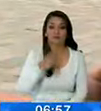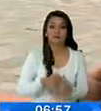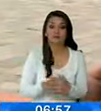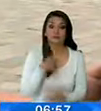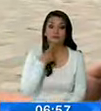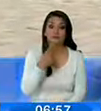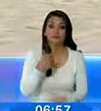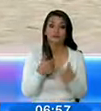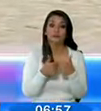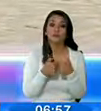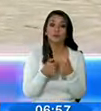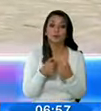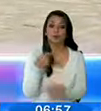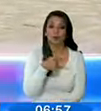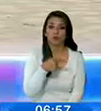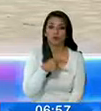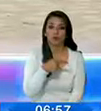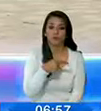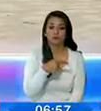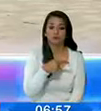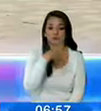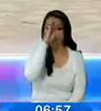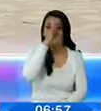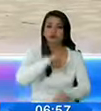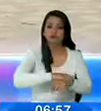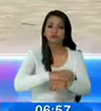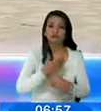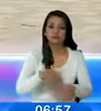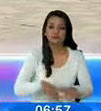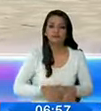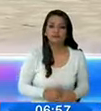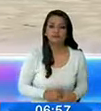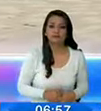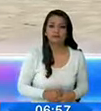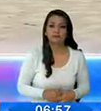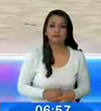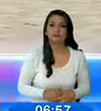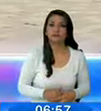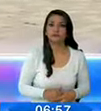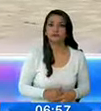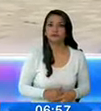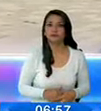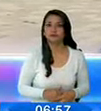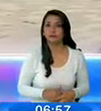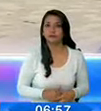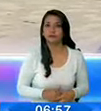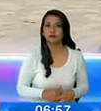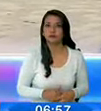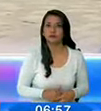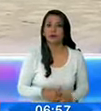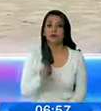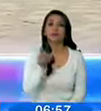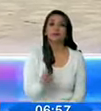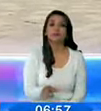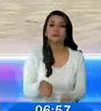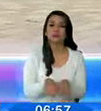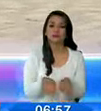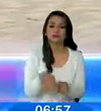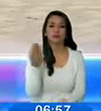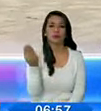sentimentalmente la persona prendida con la víctima, con la hoy Oxisa. Es una persona joven